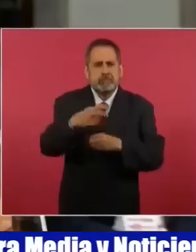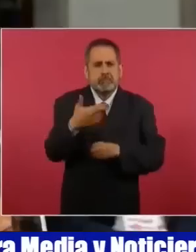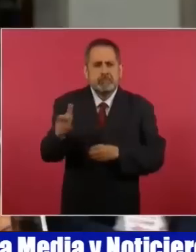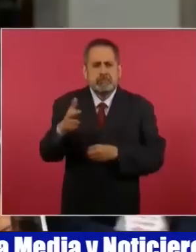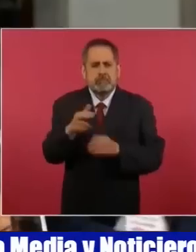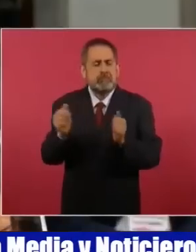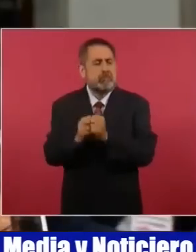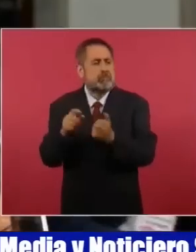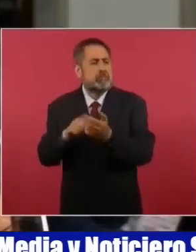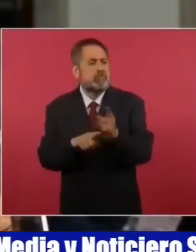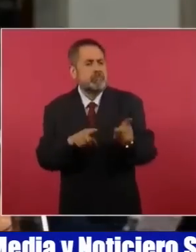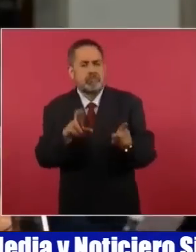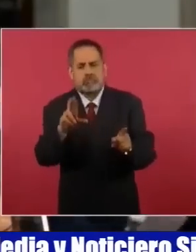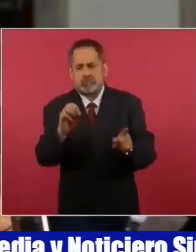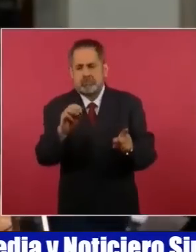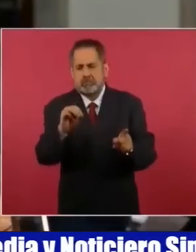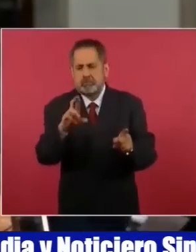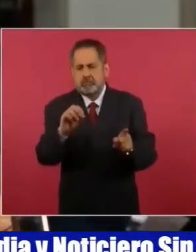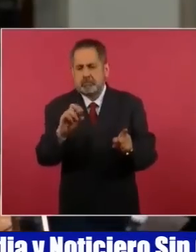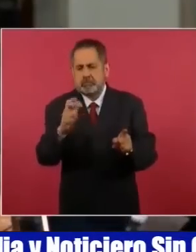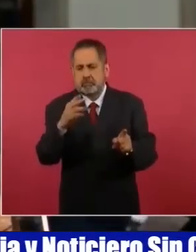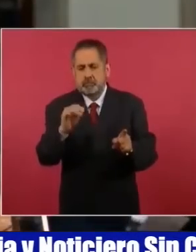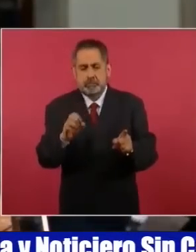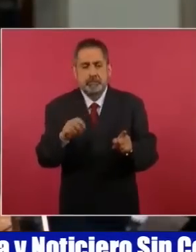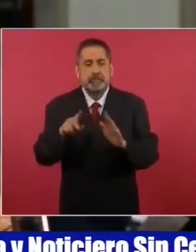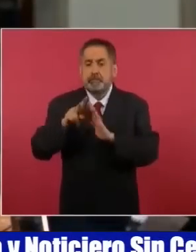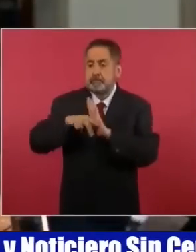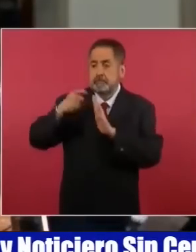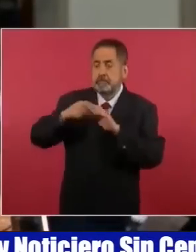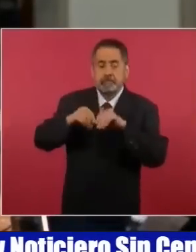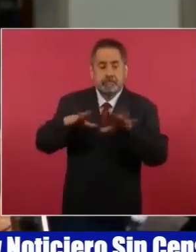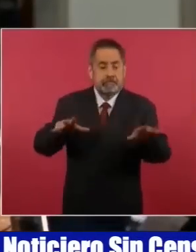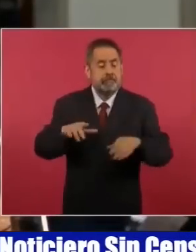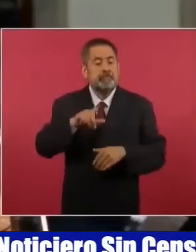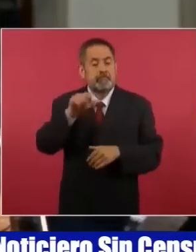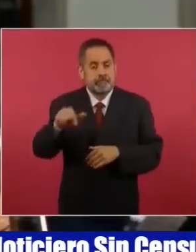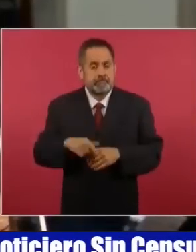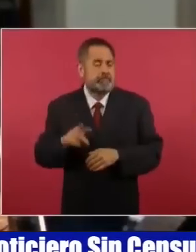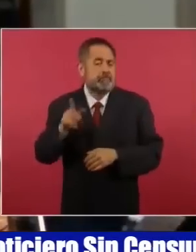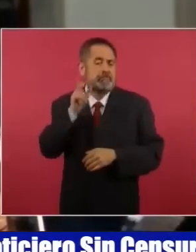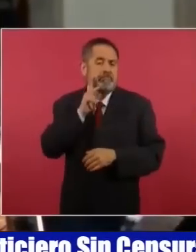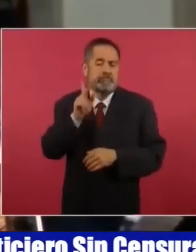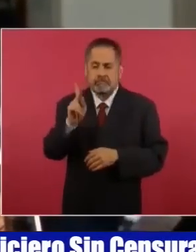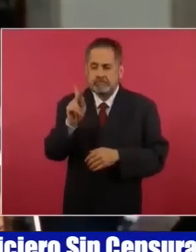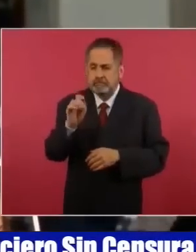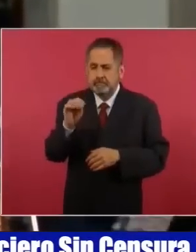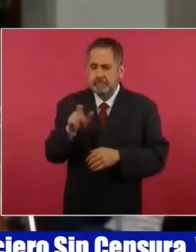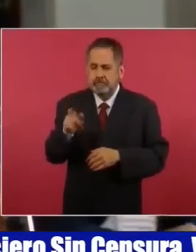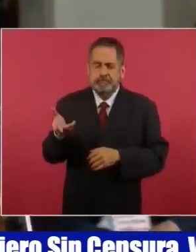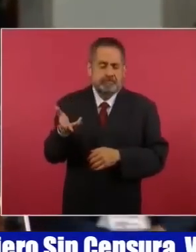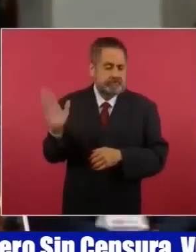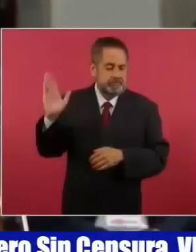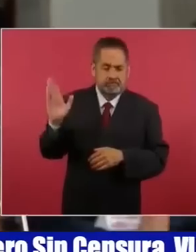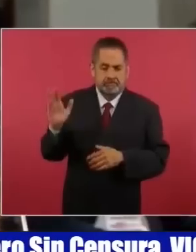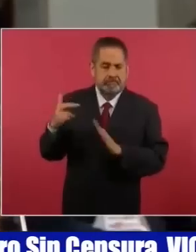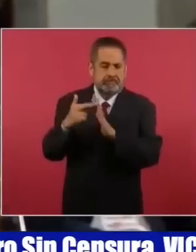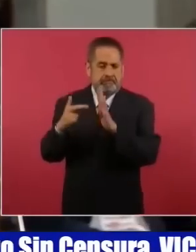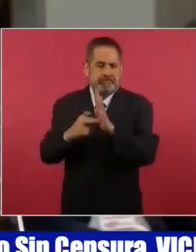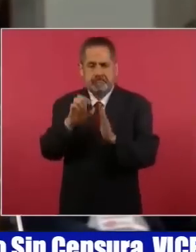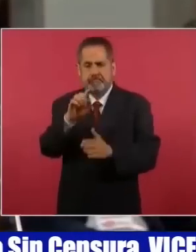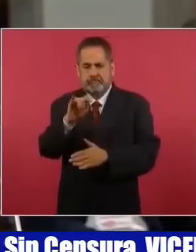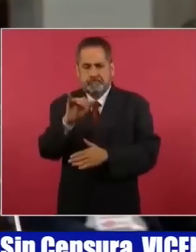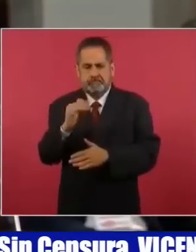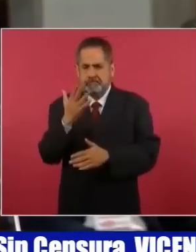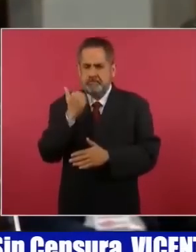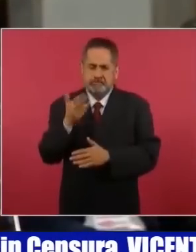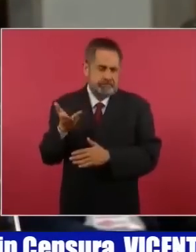con Romero de Champs. A raíz de este video que publicamos, Pemex decide despedirlo por violar los principios éticos